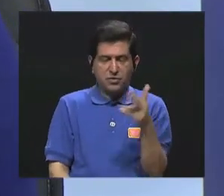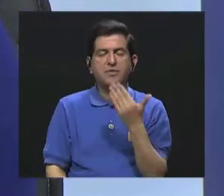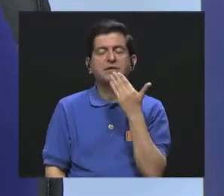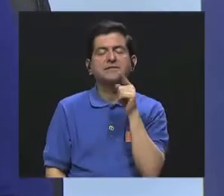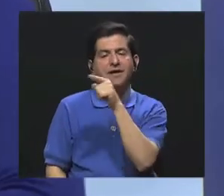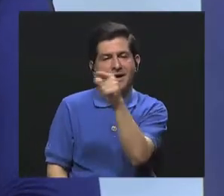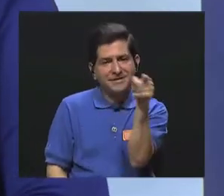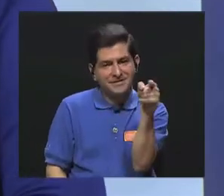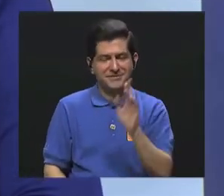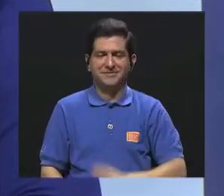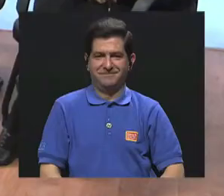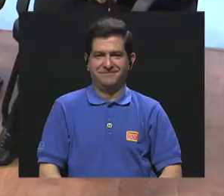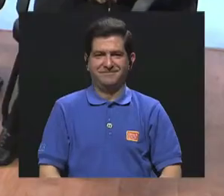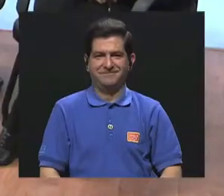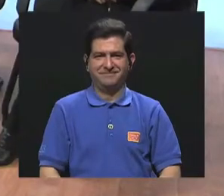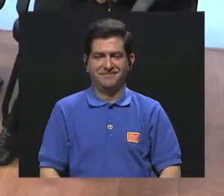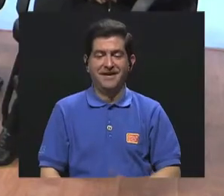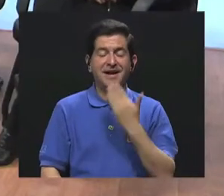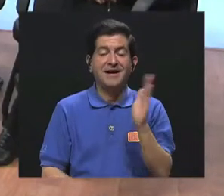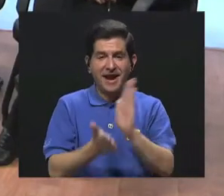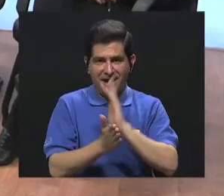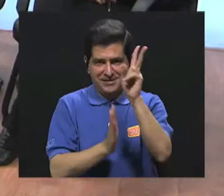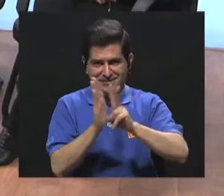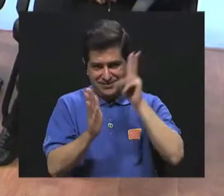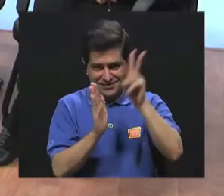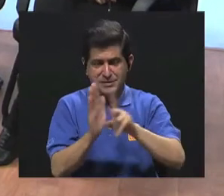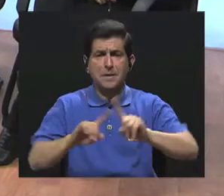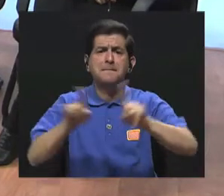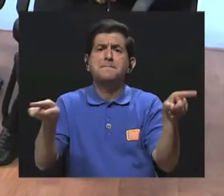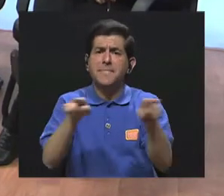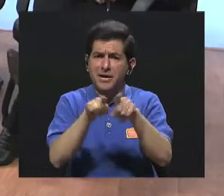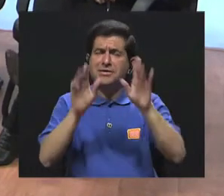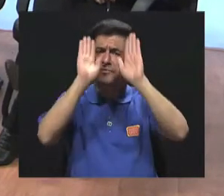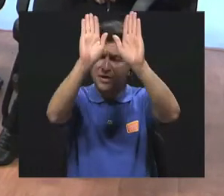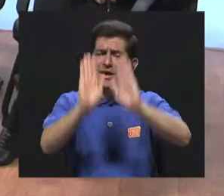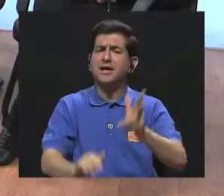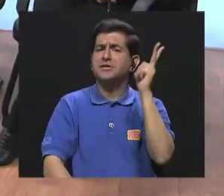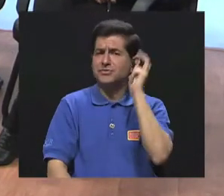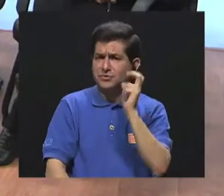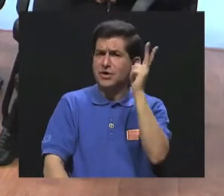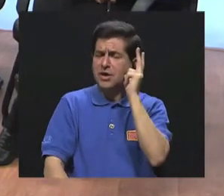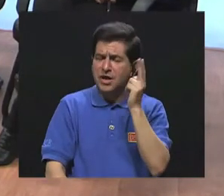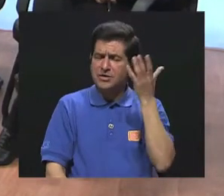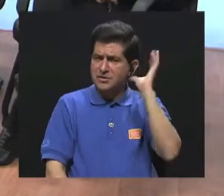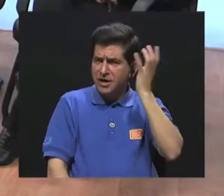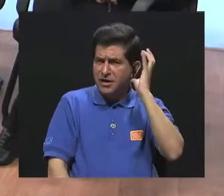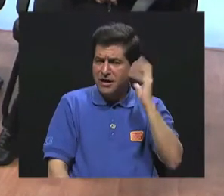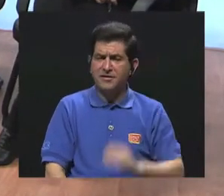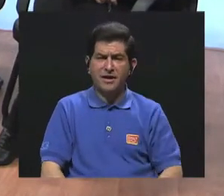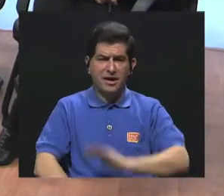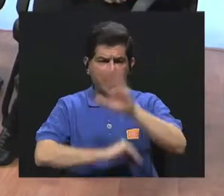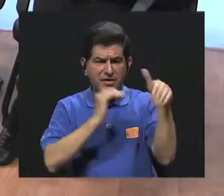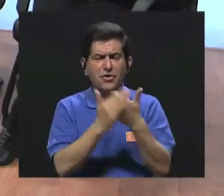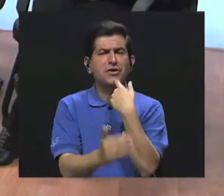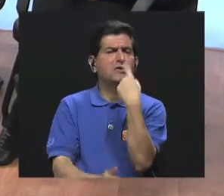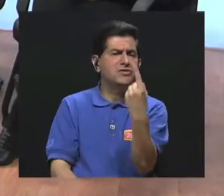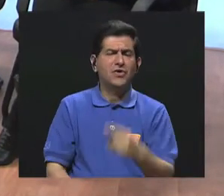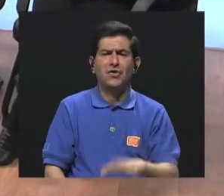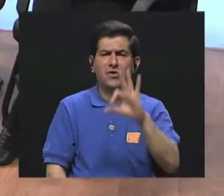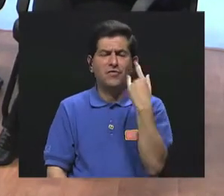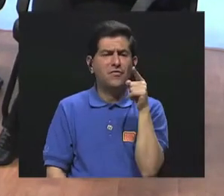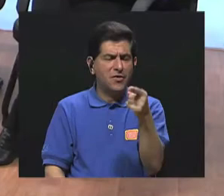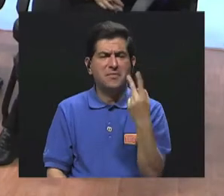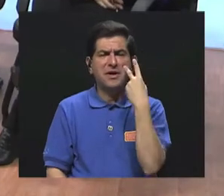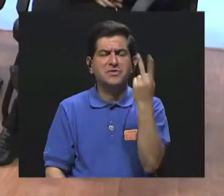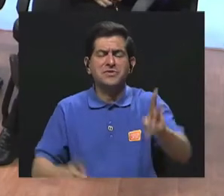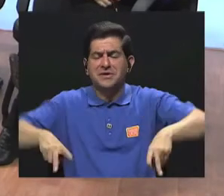ustedes, por supuesto, gracias al documental, pero que también es maravilloso escucharlos por la radio y todo lo que dicen, la forma en la que tienen de